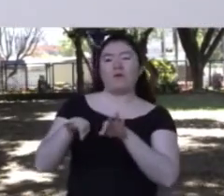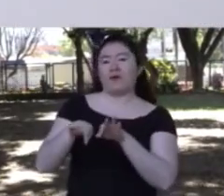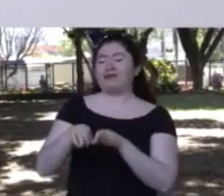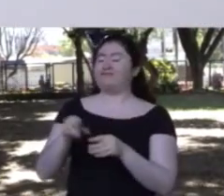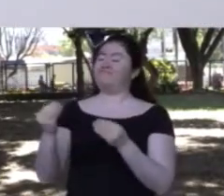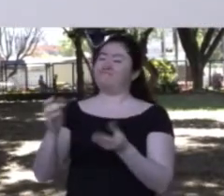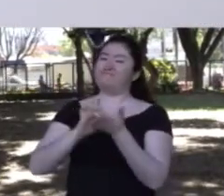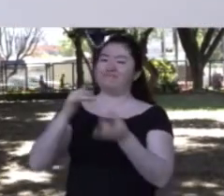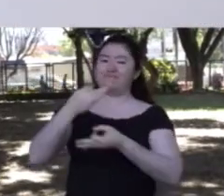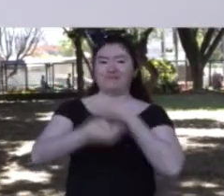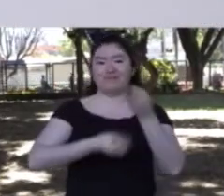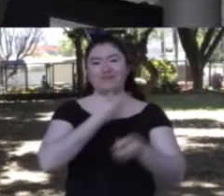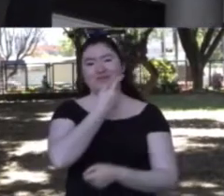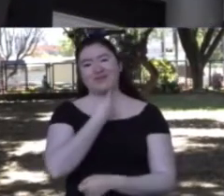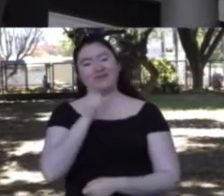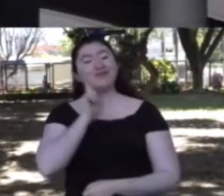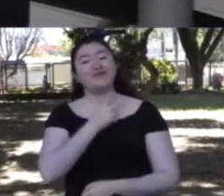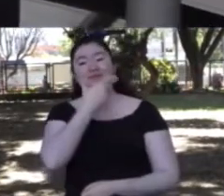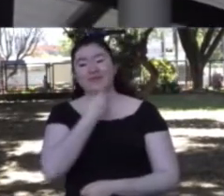a todos y a todas.